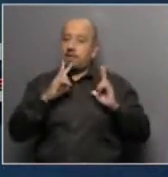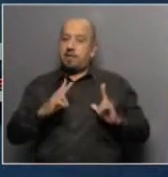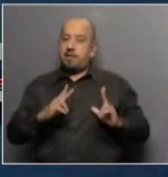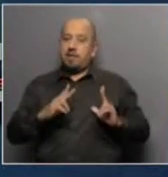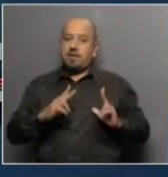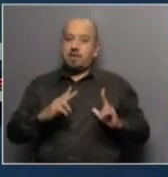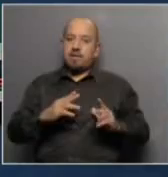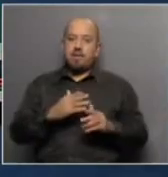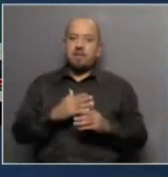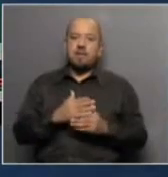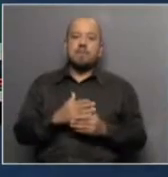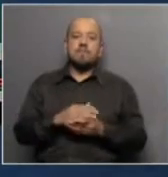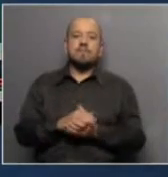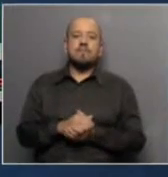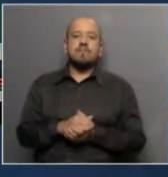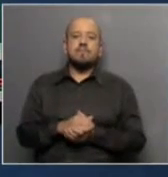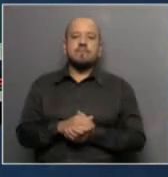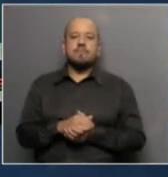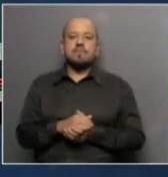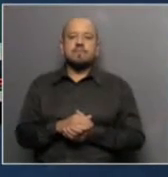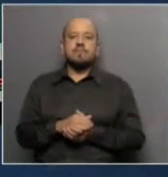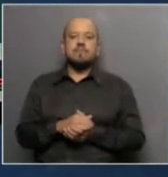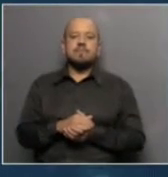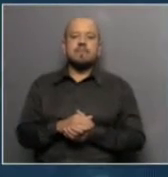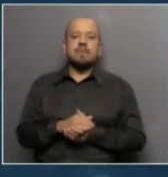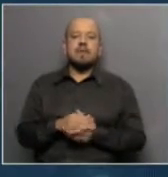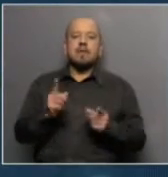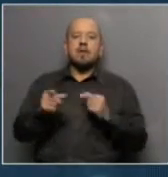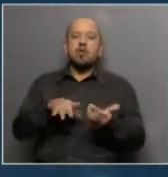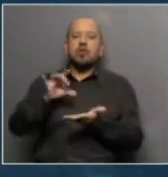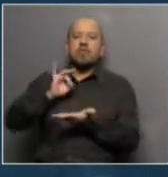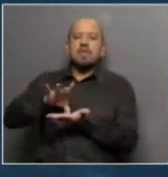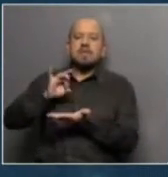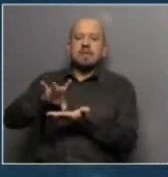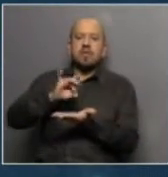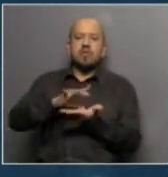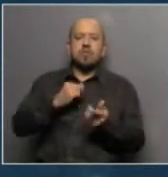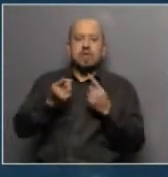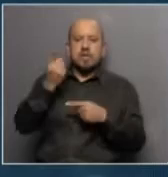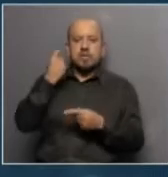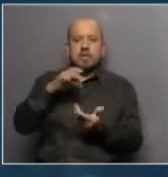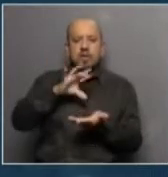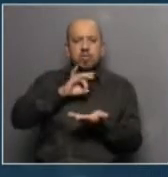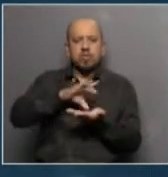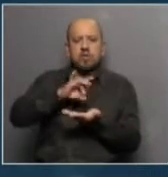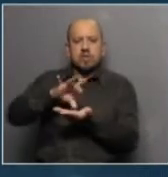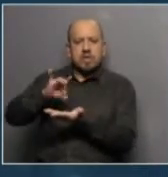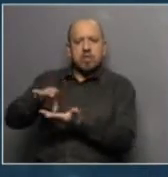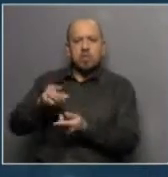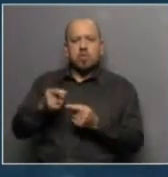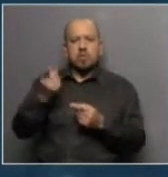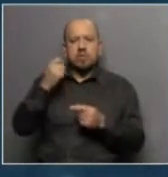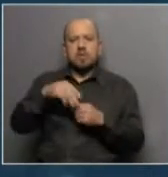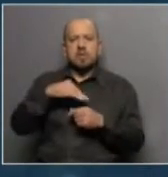pinta. Gustavo, una pregunta. Pero bueno. Hablabas de los desalojos. Sin ir más lejos, ayer hubo un desalojo importante